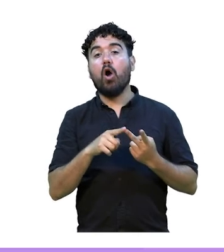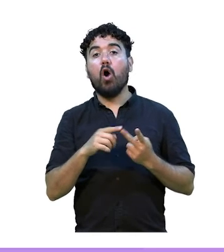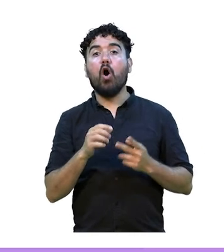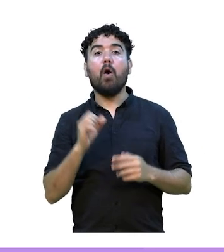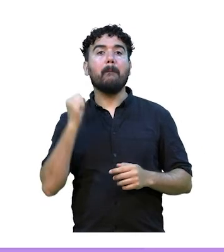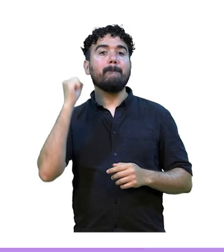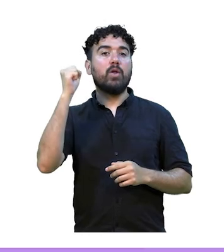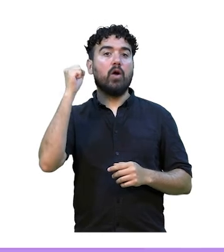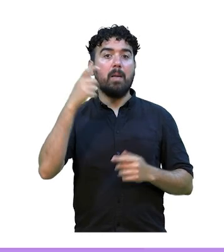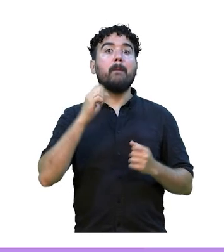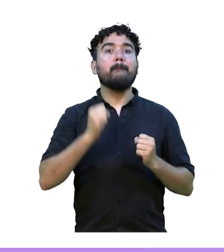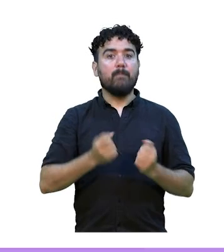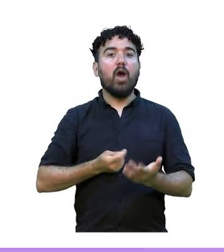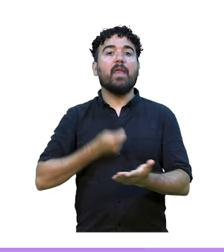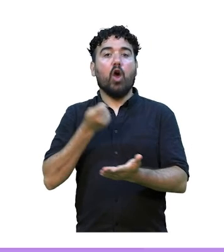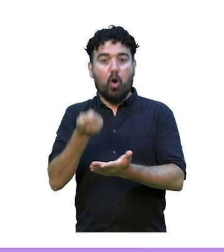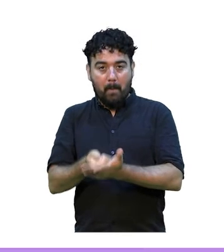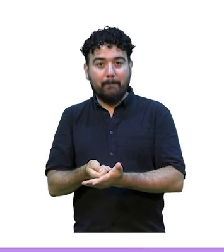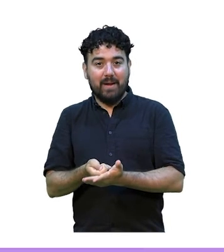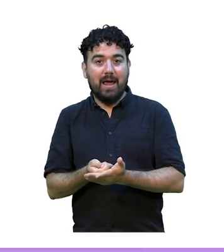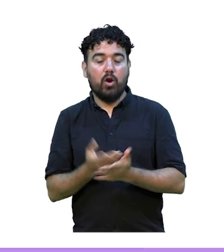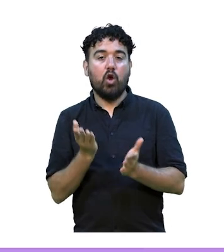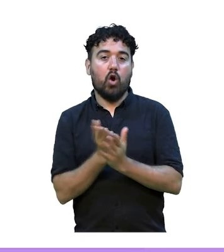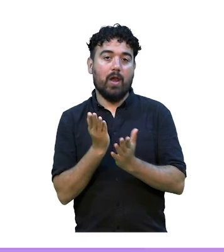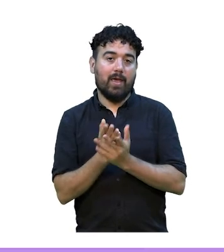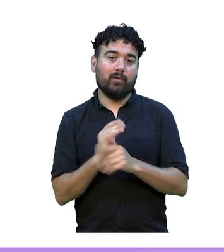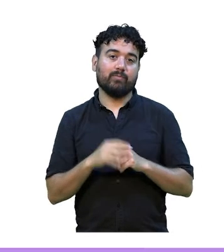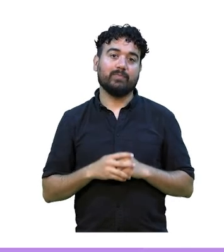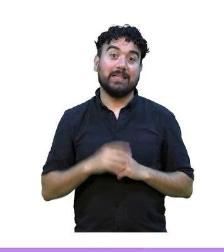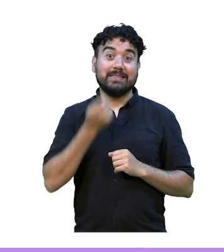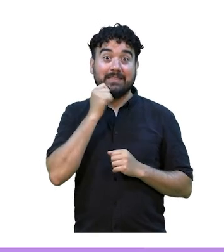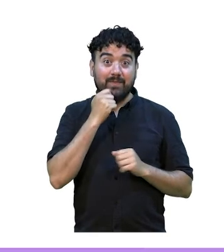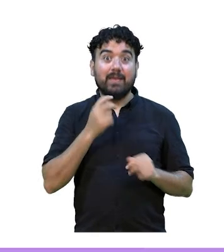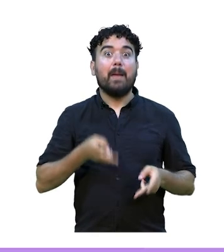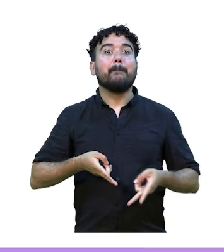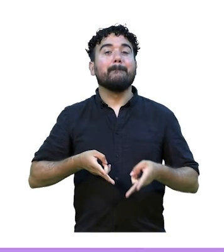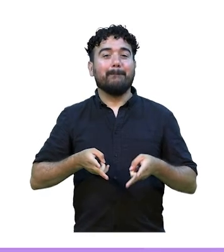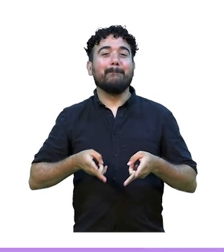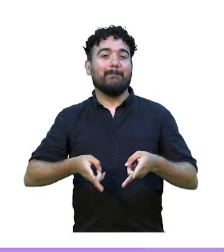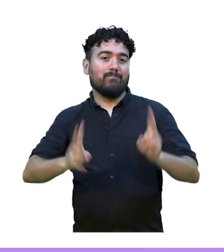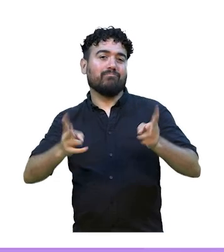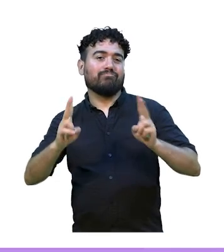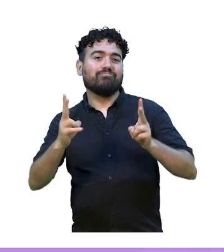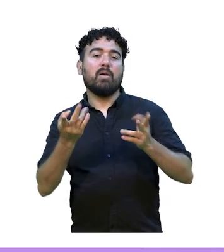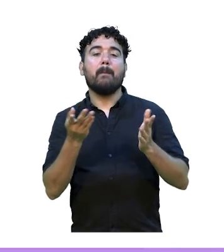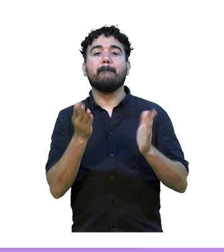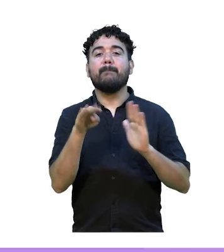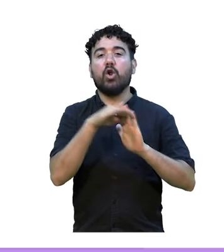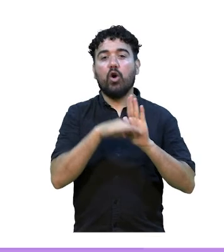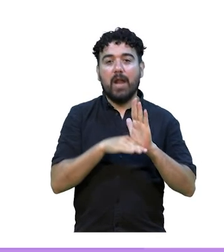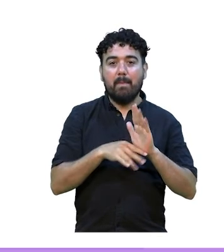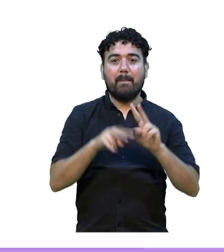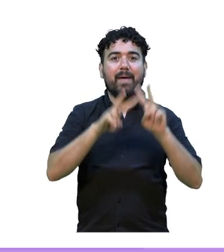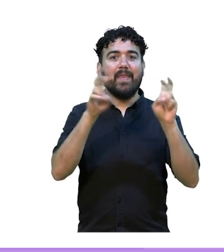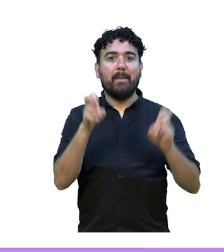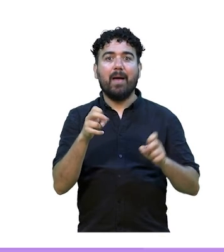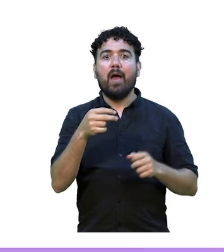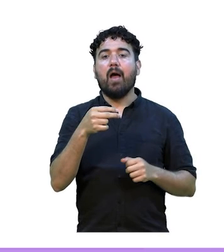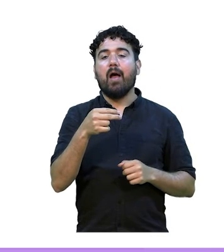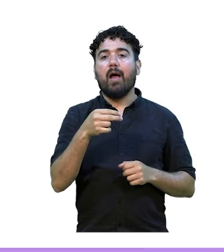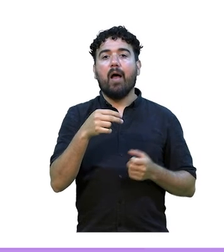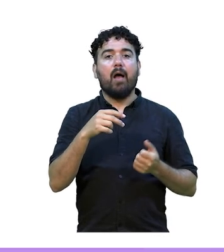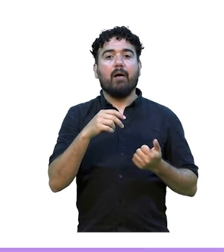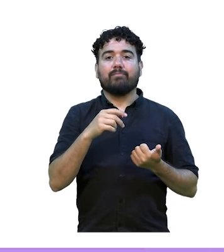tú eres del Opus o si tú eres progre, puedas comprarlos desde los colegios. Y eso significó que se avalaron programas que